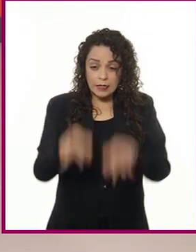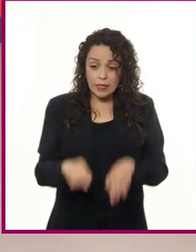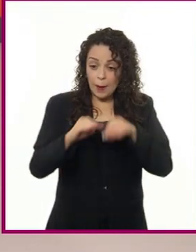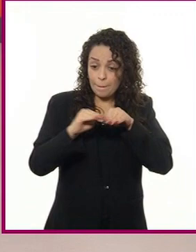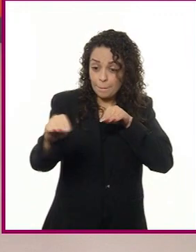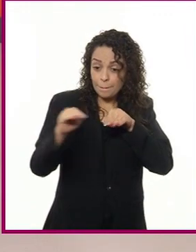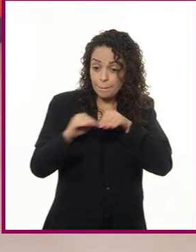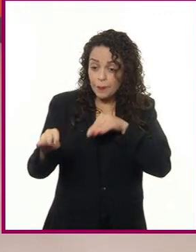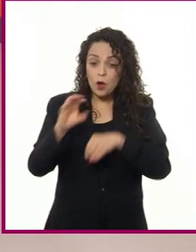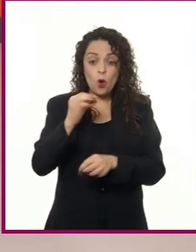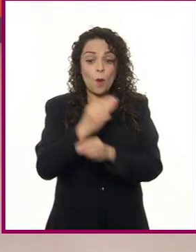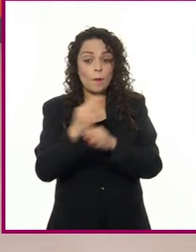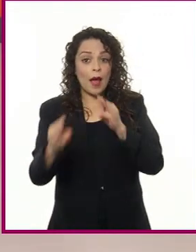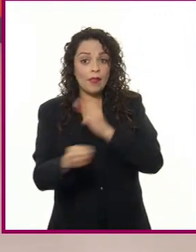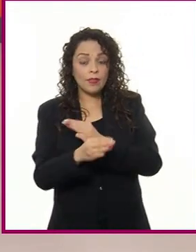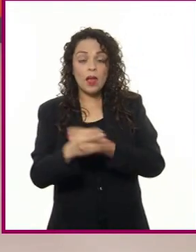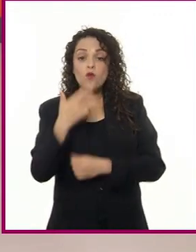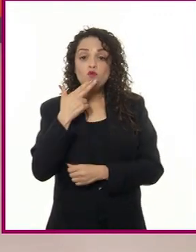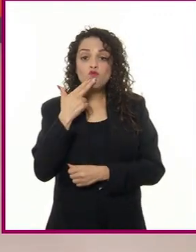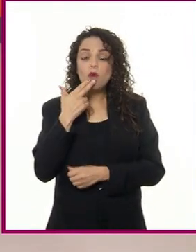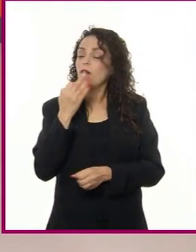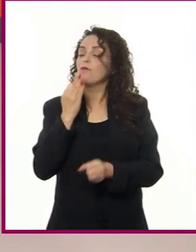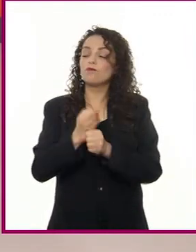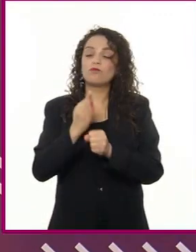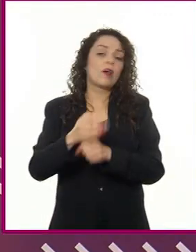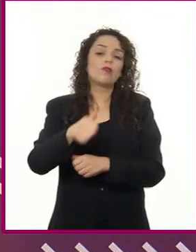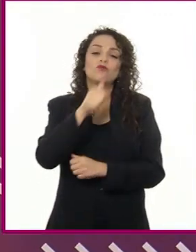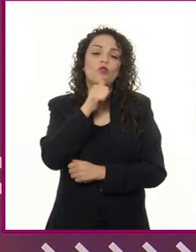ni materiales a utilizar por ahora, ¿eh?